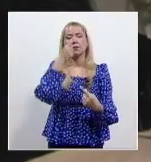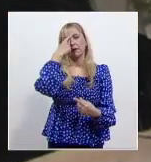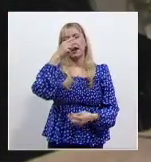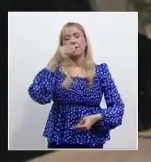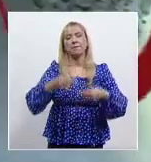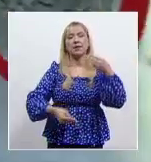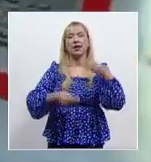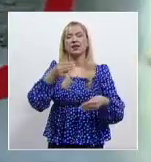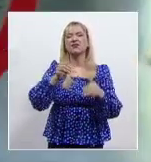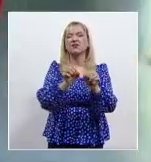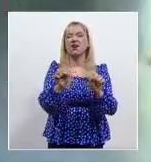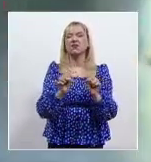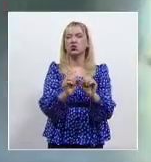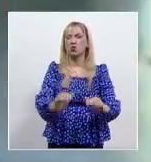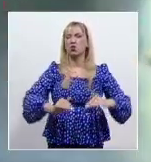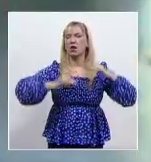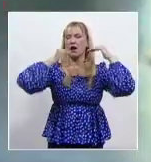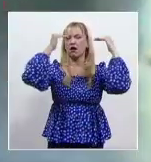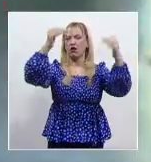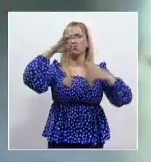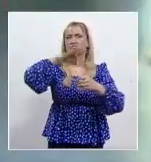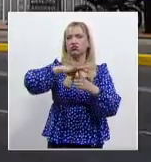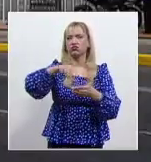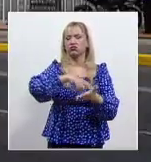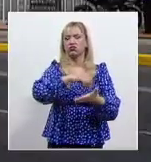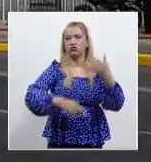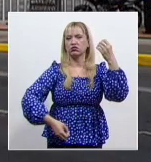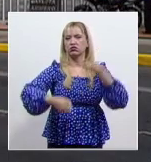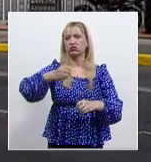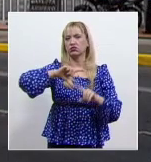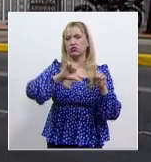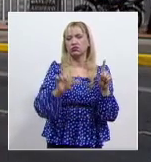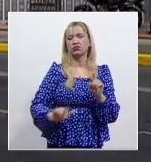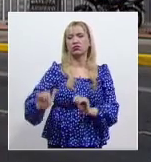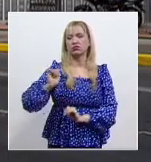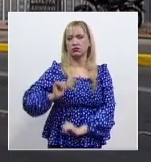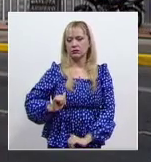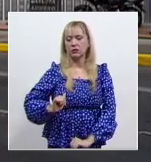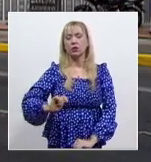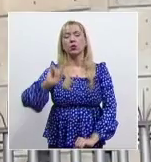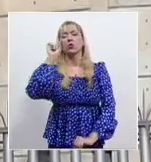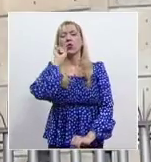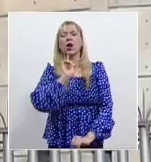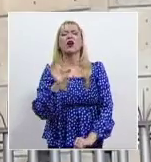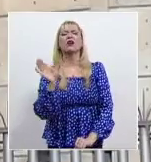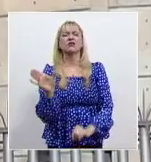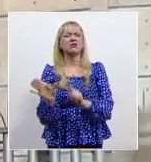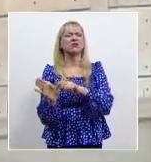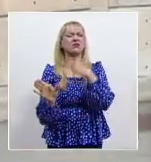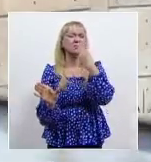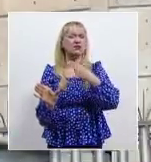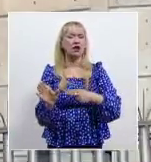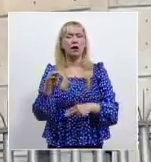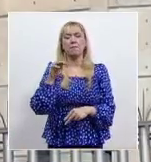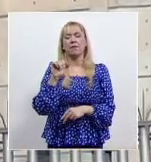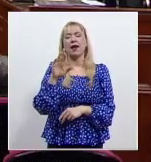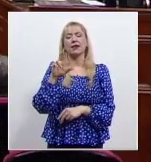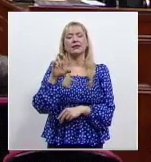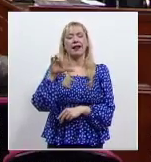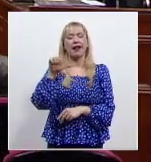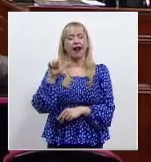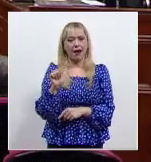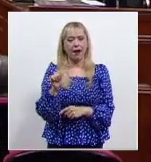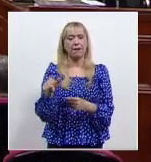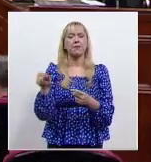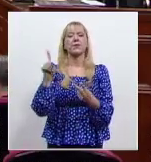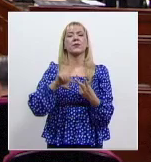Sala Superior del Tribunal Electoral del Poder Judicial de la Federación. La terna de mujeres está integrada por Marcela Elena Fernández